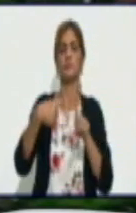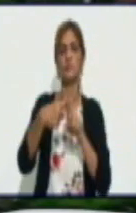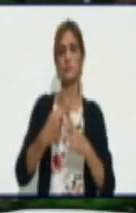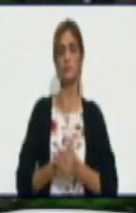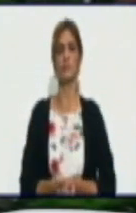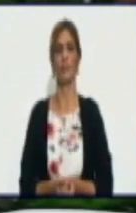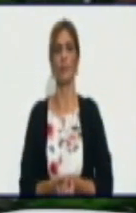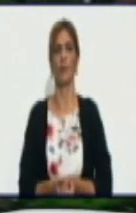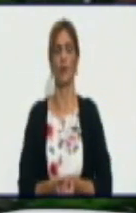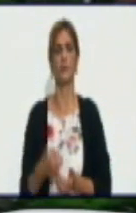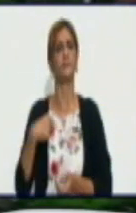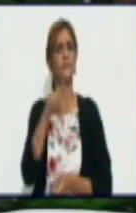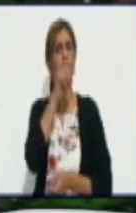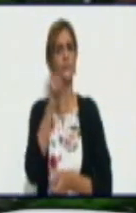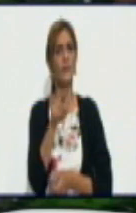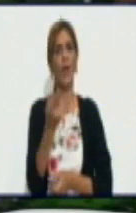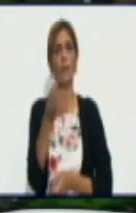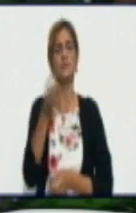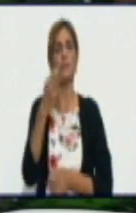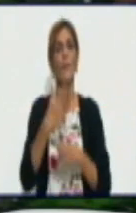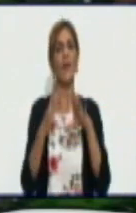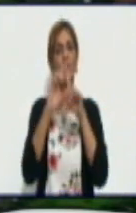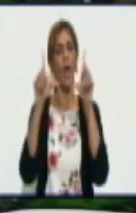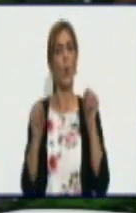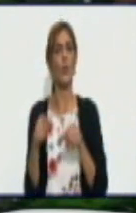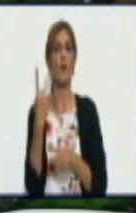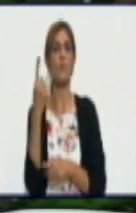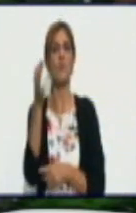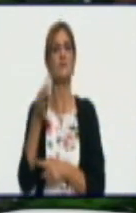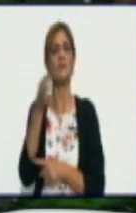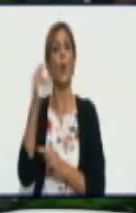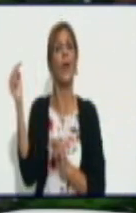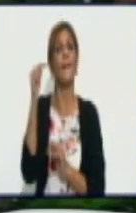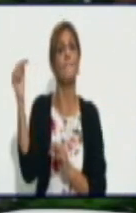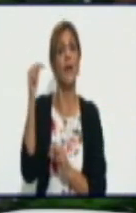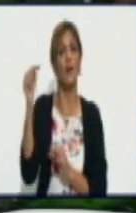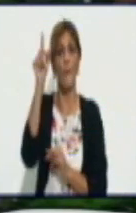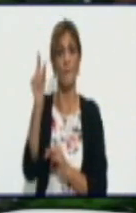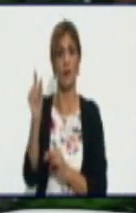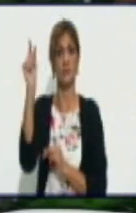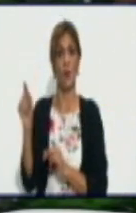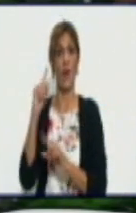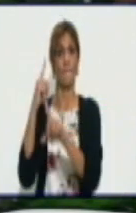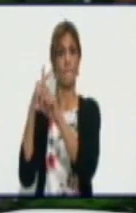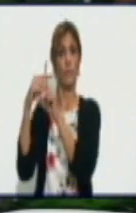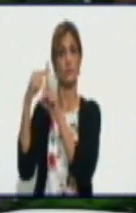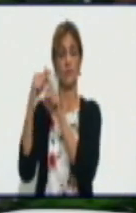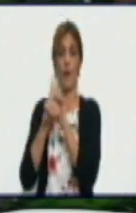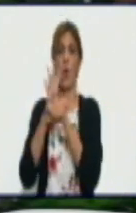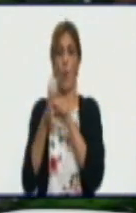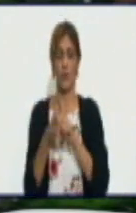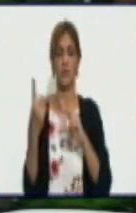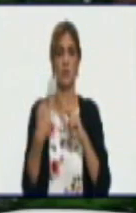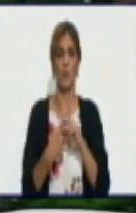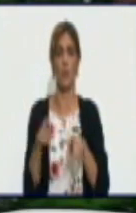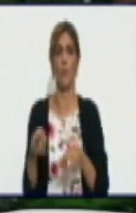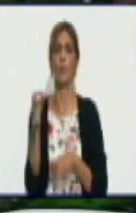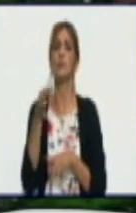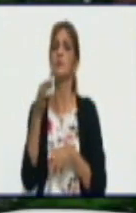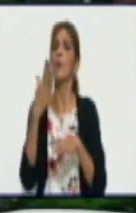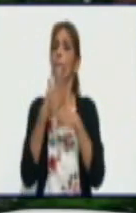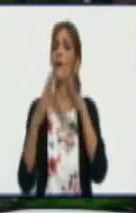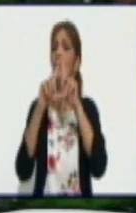mejor situación ha tenido durante todo este tiempo, es el municipio que menos cantidad de casos ha estado reportando,